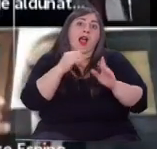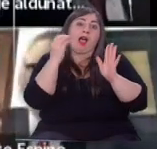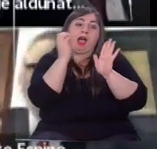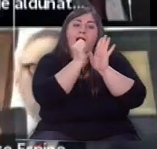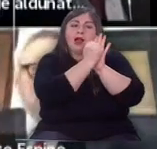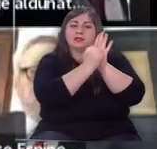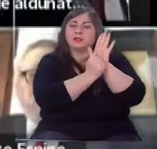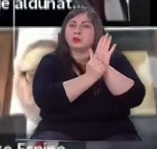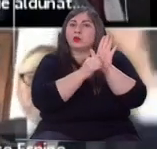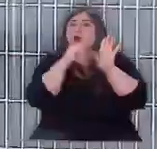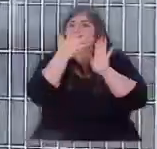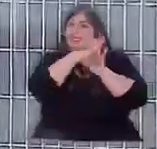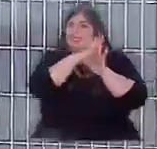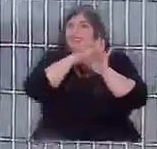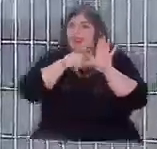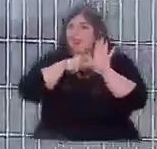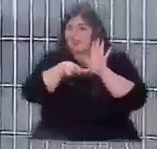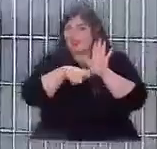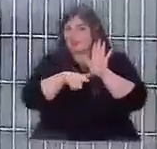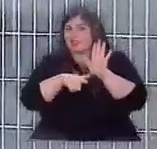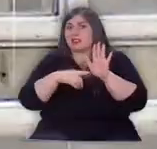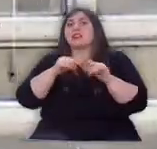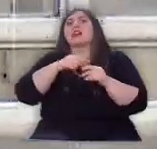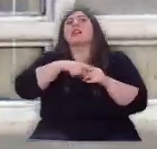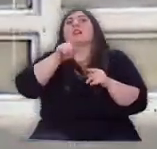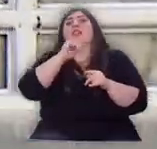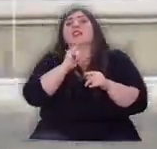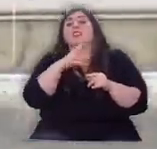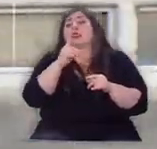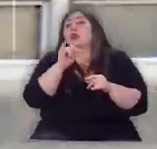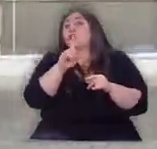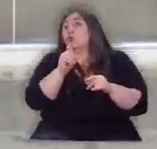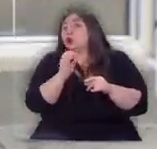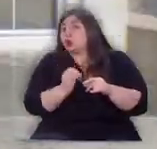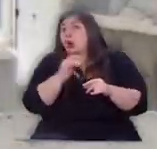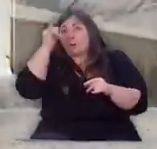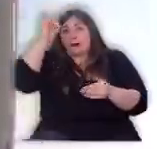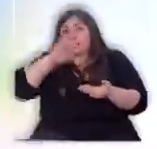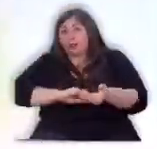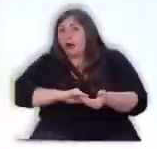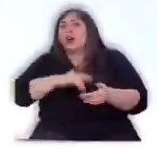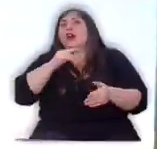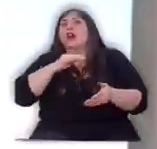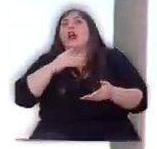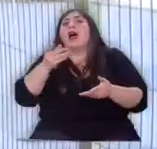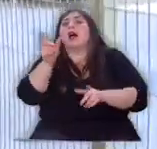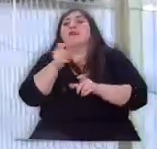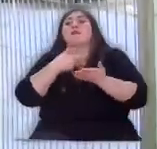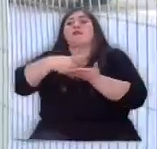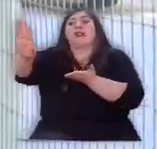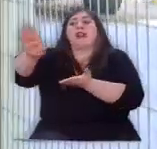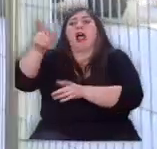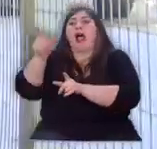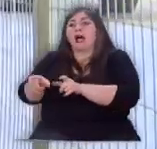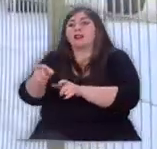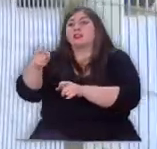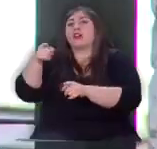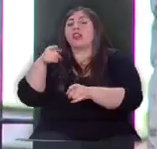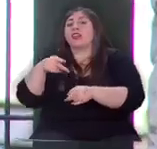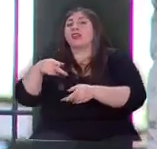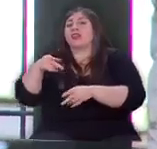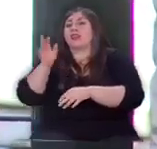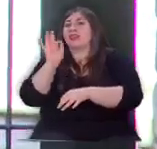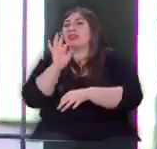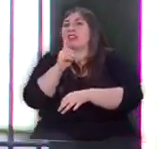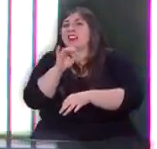artículos 15 y 17 de la Ley de Indulto Conmutativo y que dejó fuera del beneficio a internos condenados por delitos de